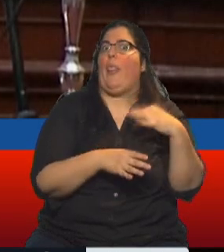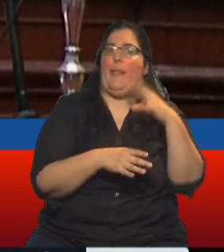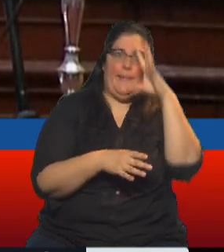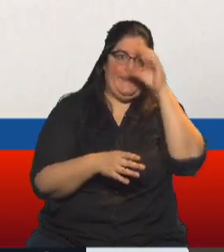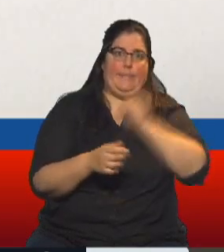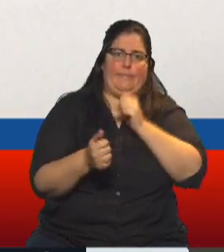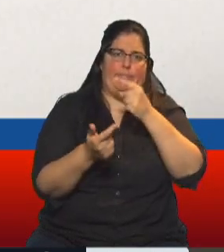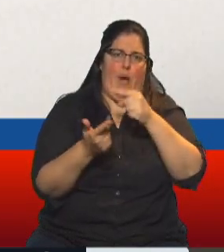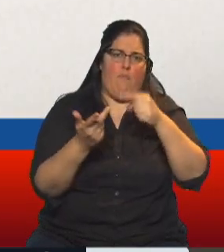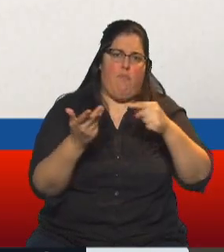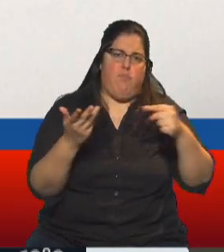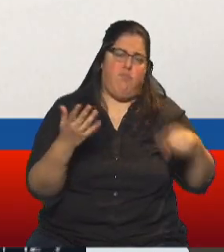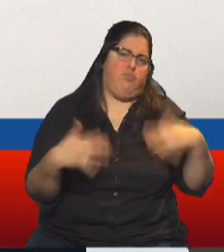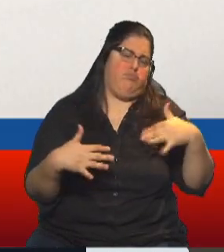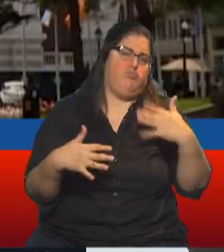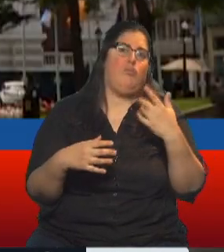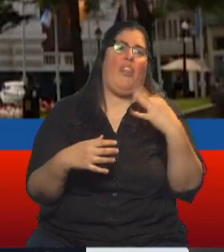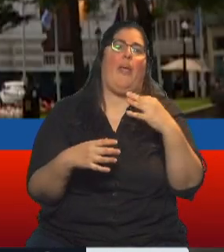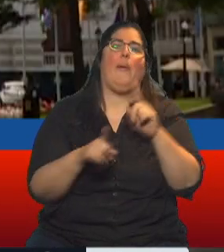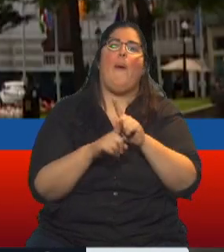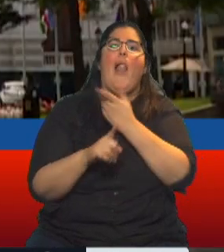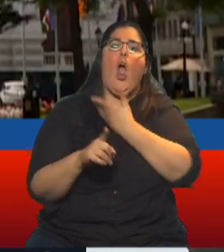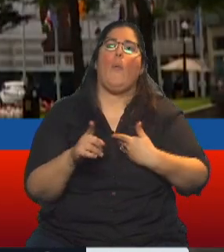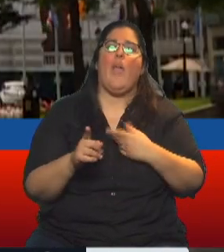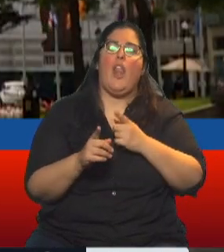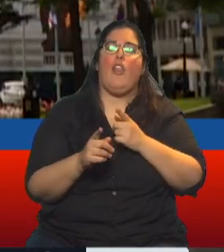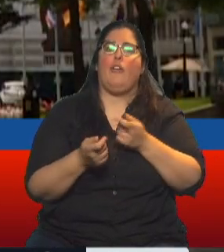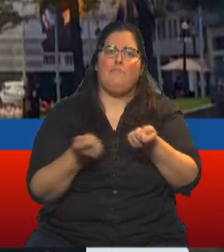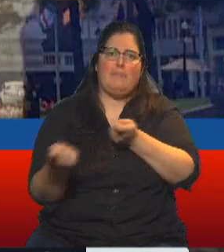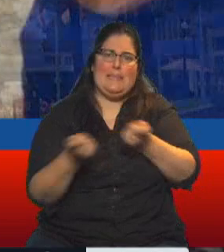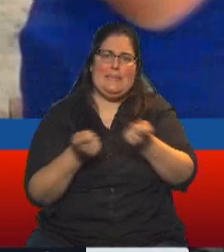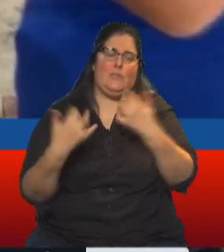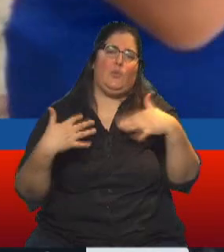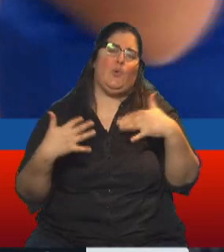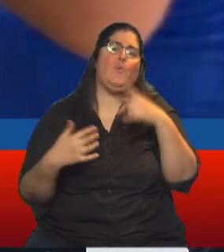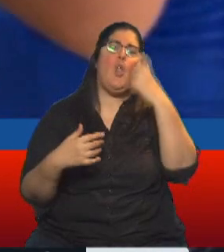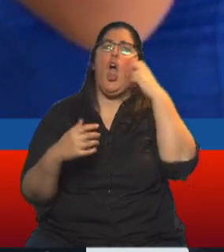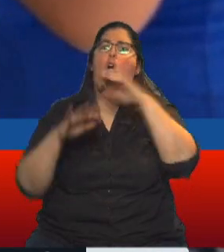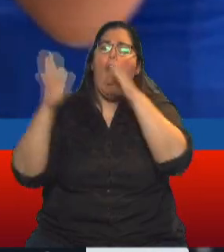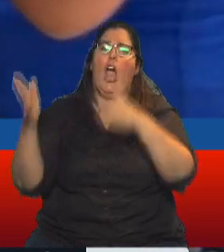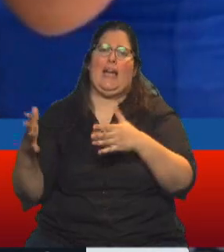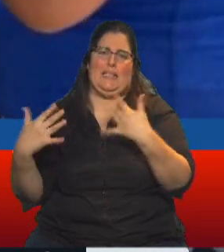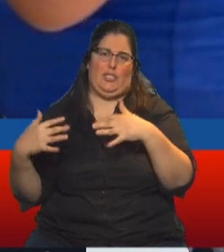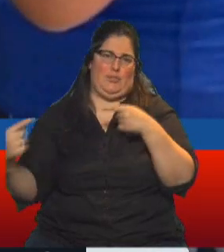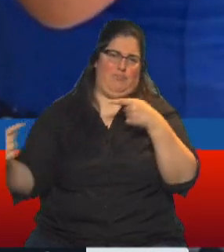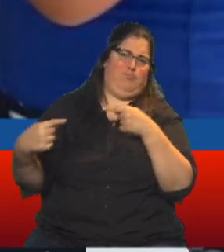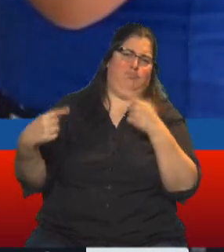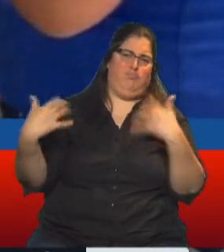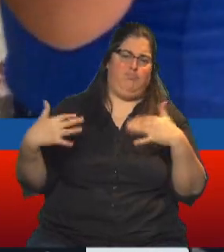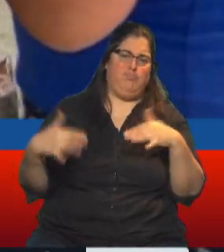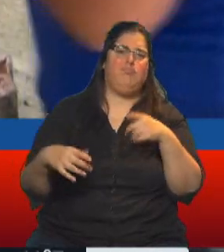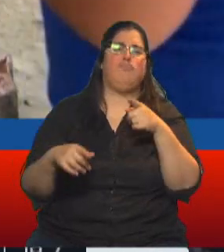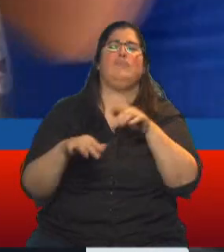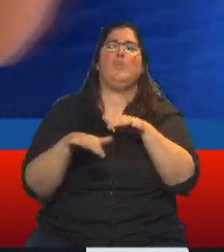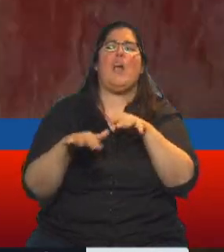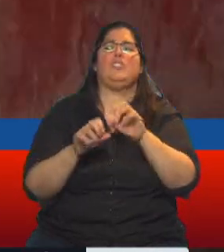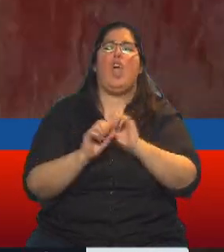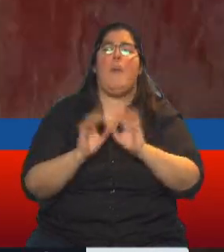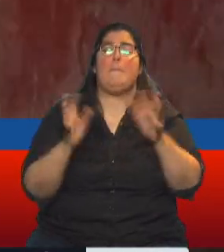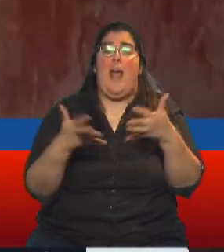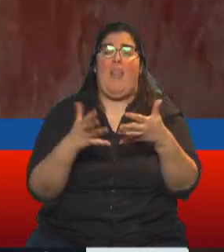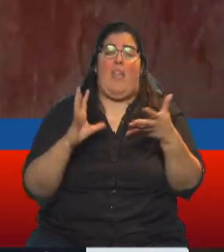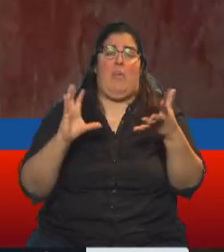ellos mantener la gobernabilidad frente a un Congreso fragmentado y hostil y capear la crisis económica provocada por la pandemia con una caída